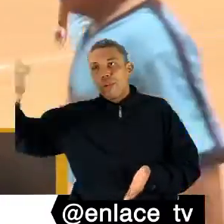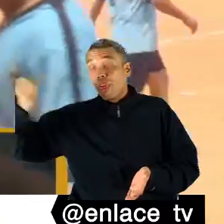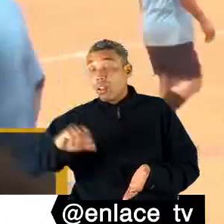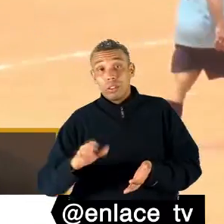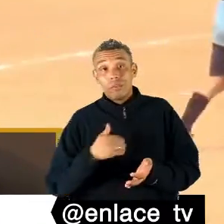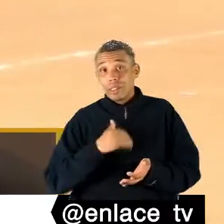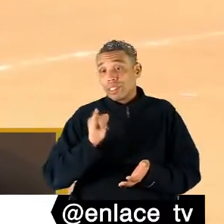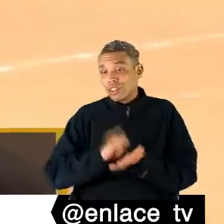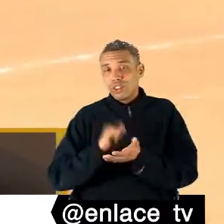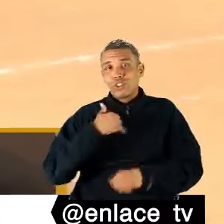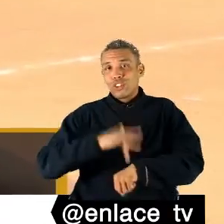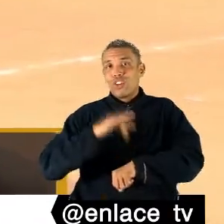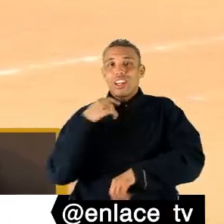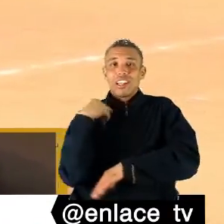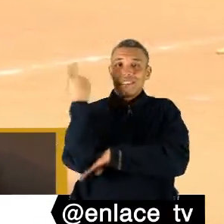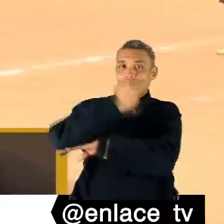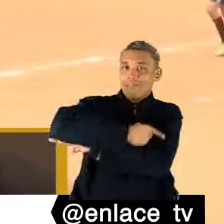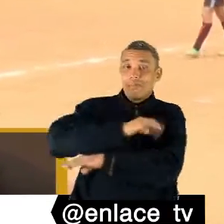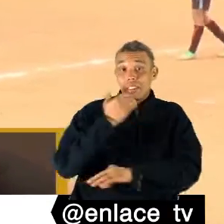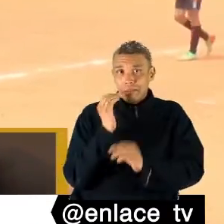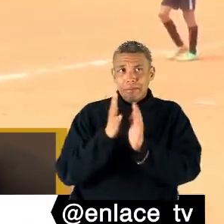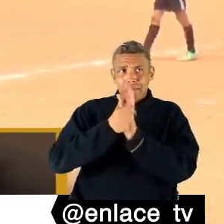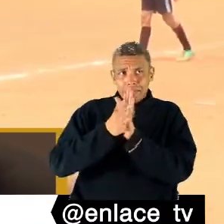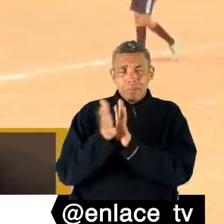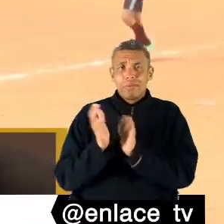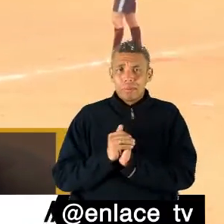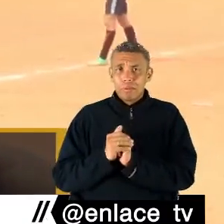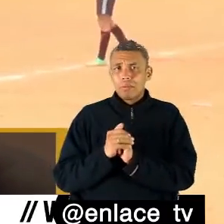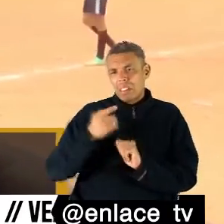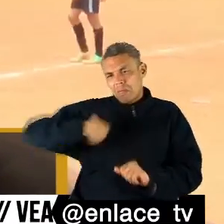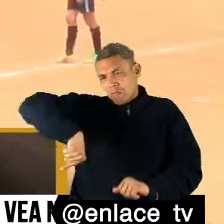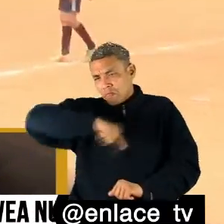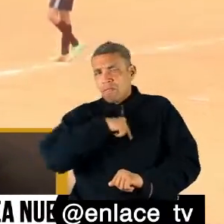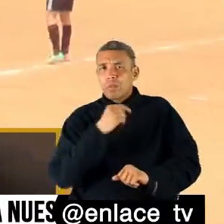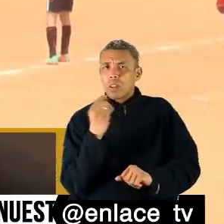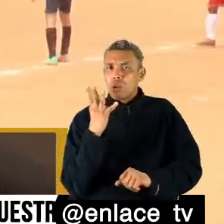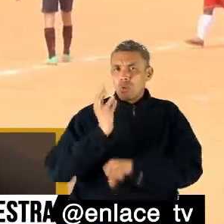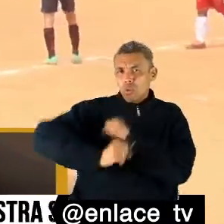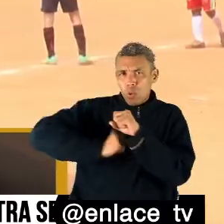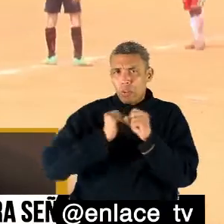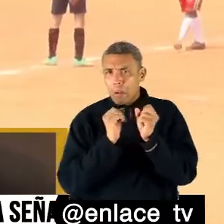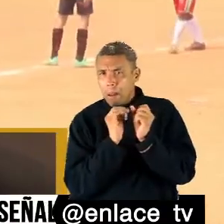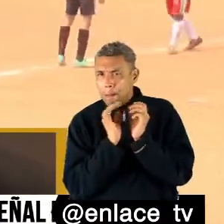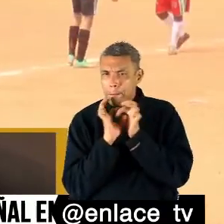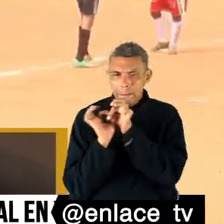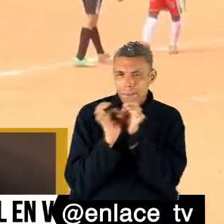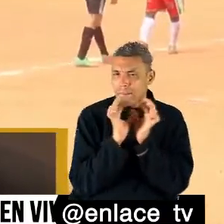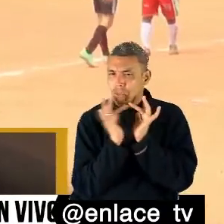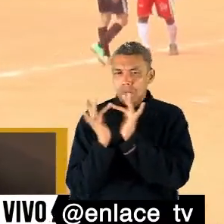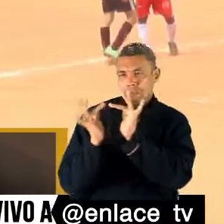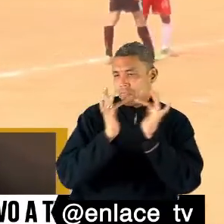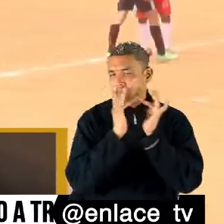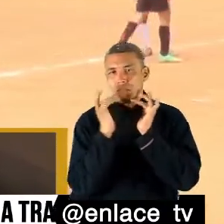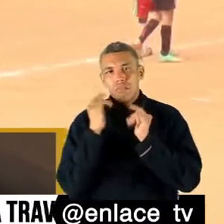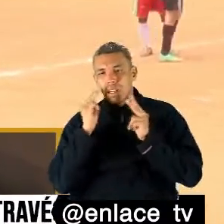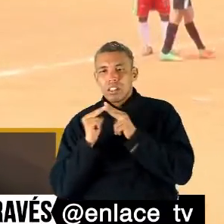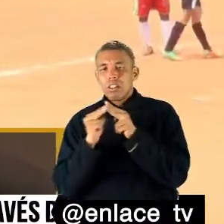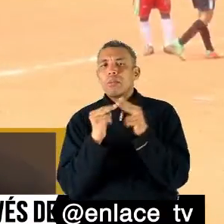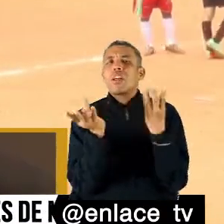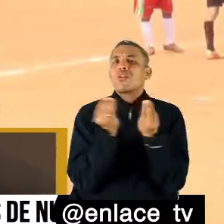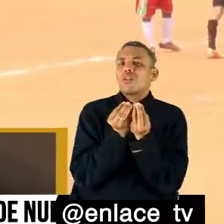contexto los veteranos también tienen la parte formativa, ya que un proceso de 4 años de trabajo. Tengo dentro del club 37 jugadores,